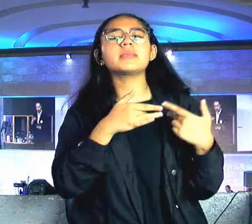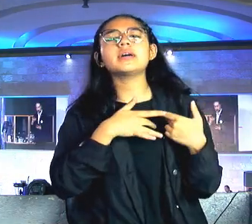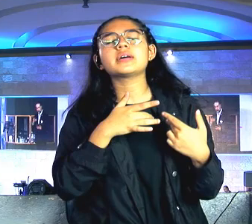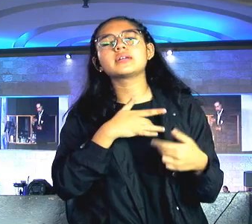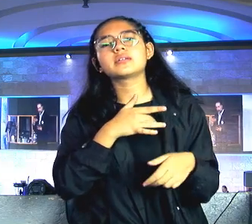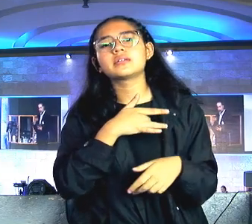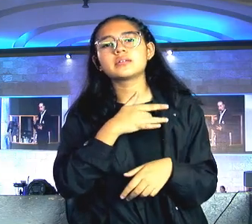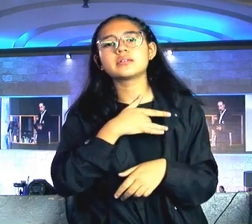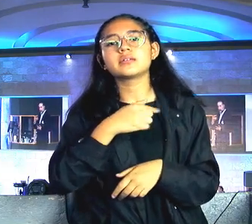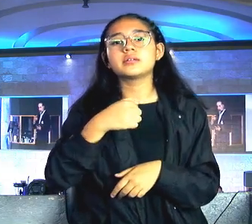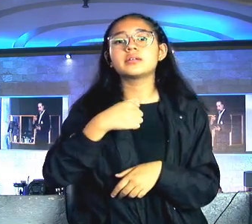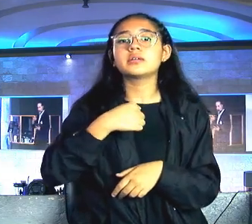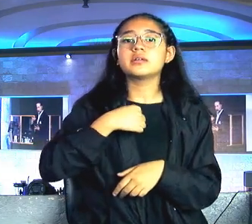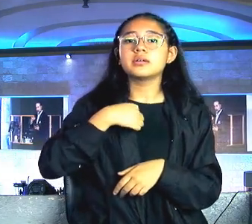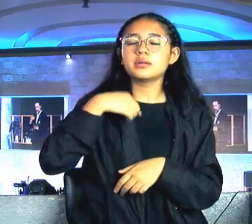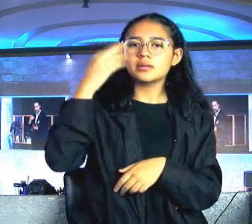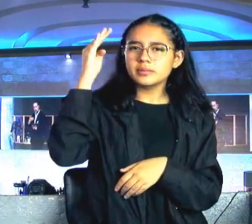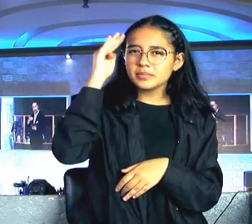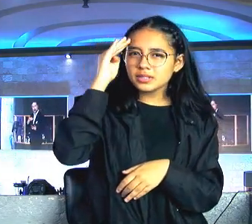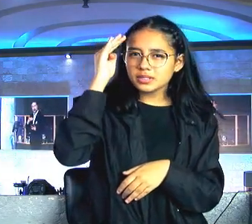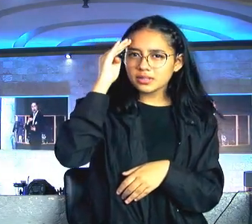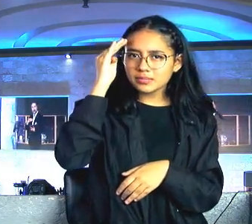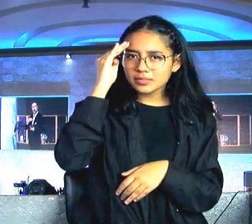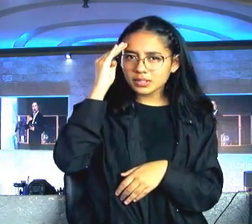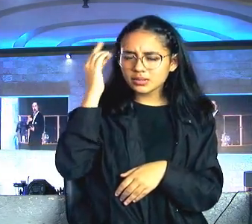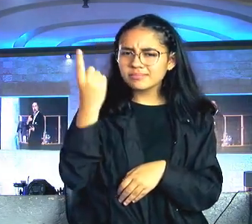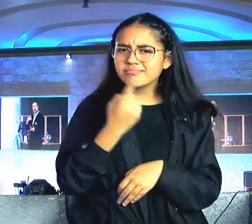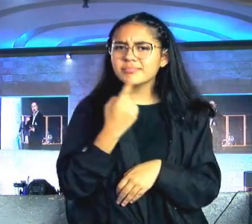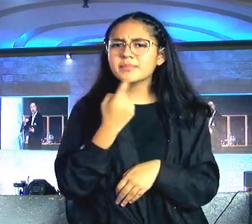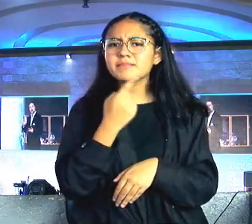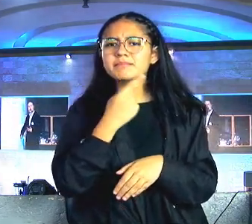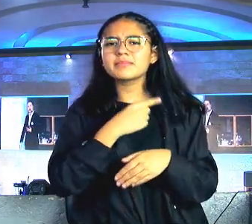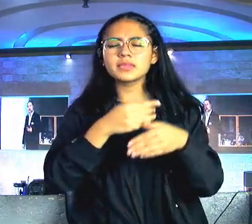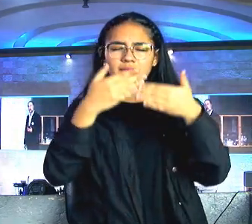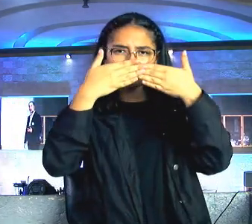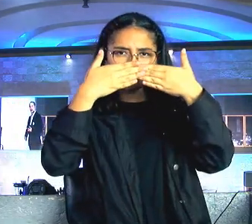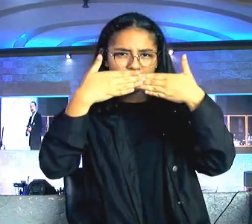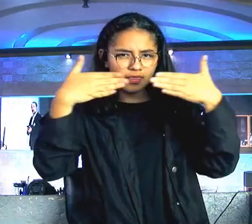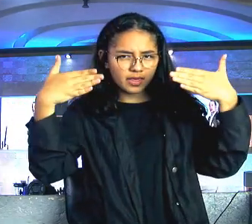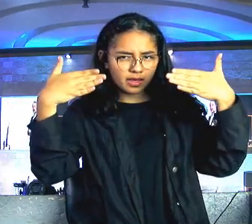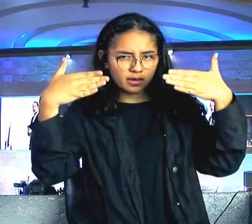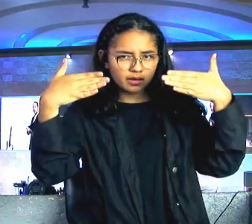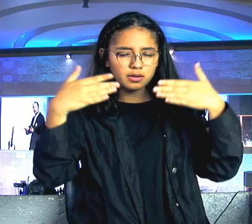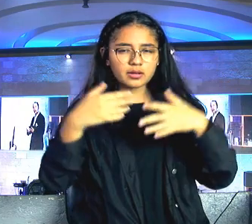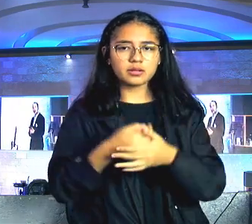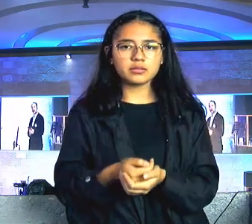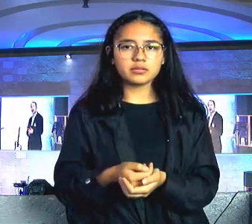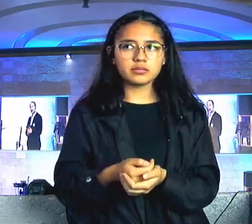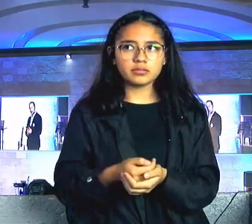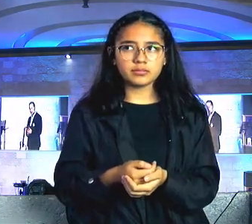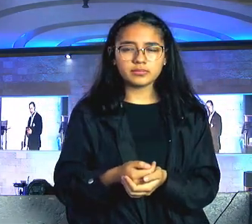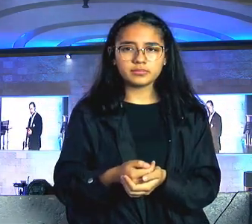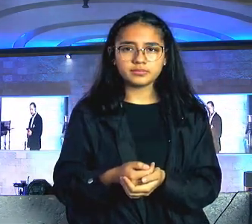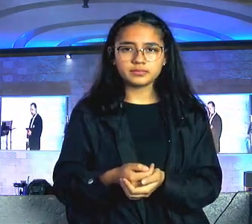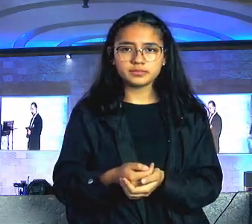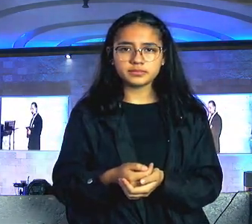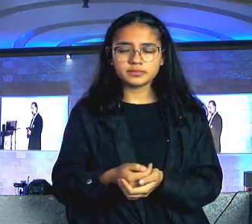intenciones, ¿qué tan derecho saldría? ¿Qué tan derecho saldría?